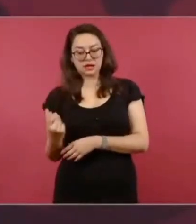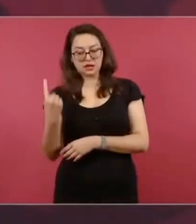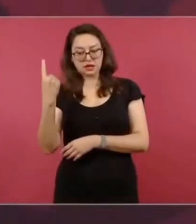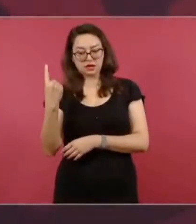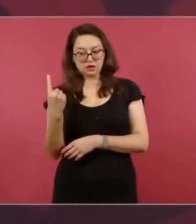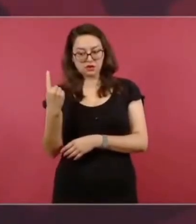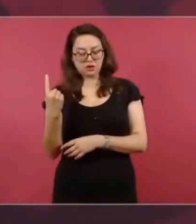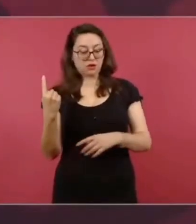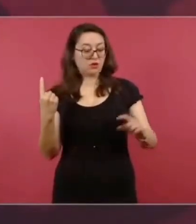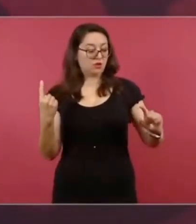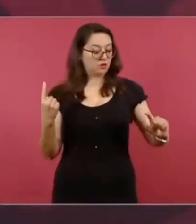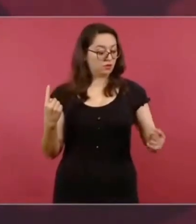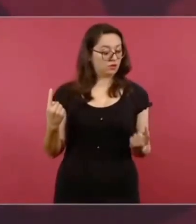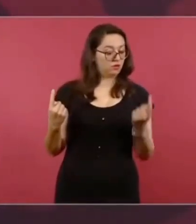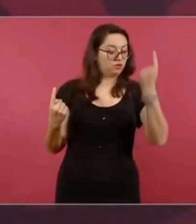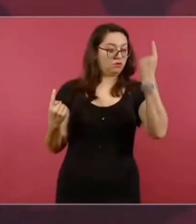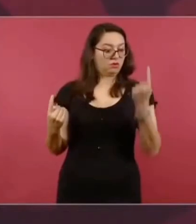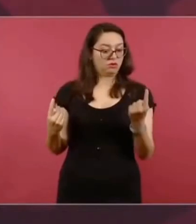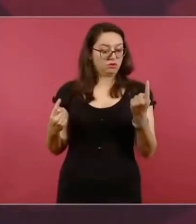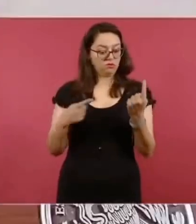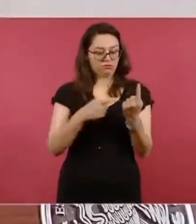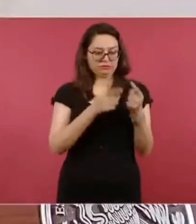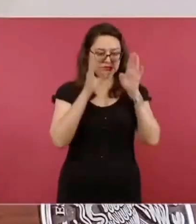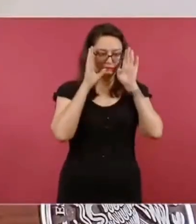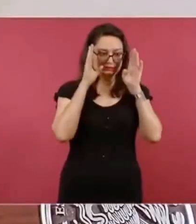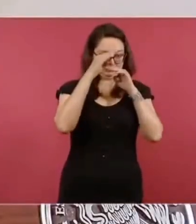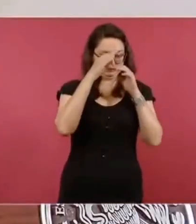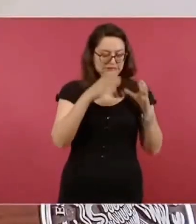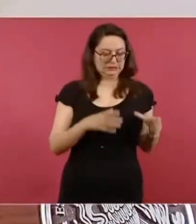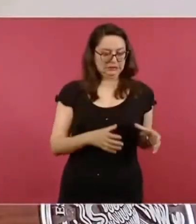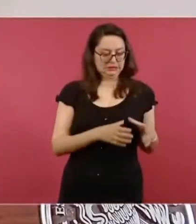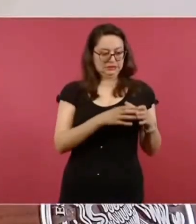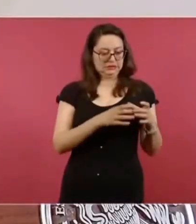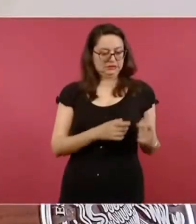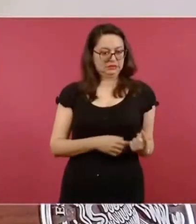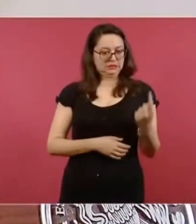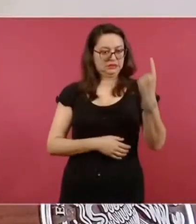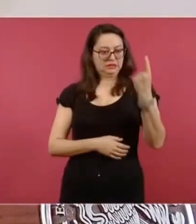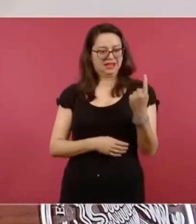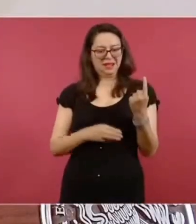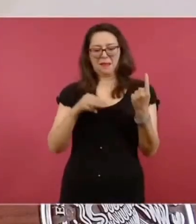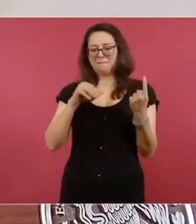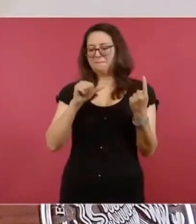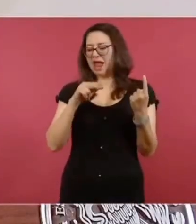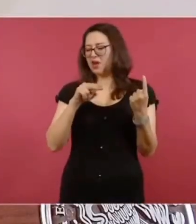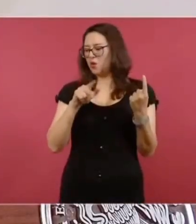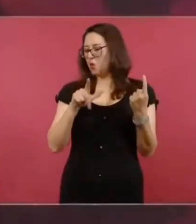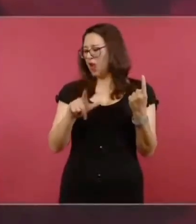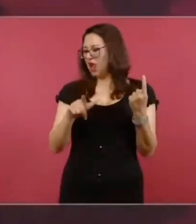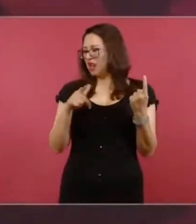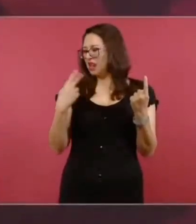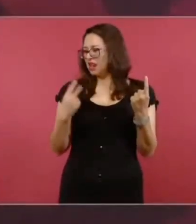la vinculada al bloque conservador, sí era Manuel, pero no me acuerdo el apellido.